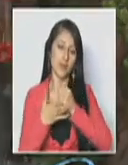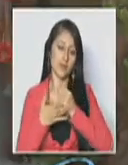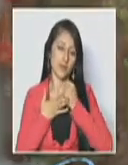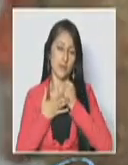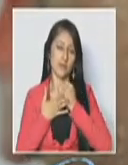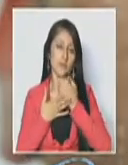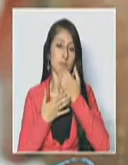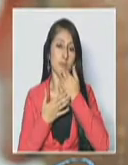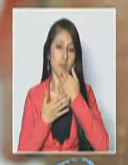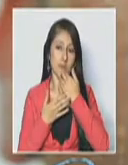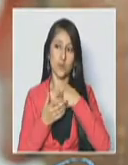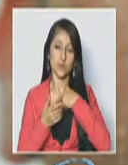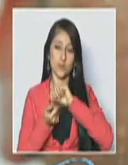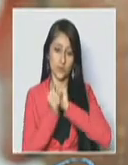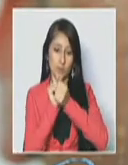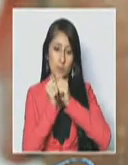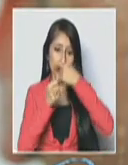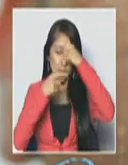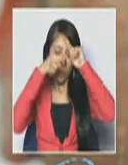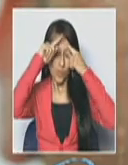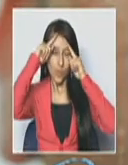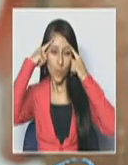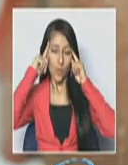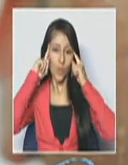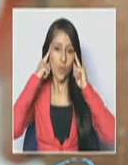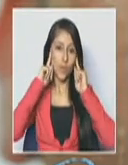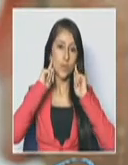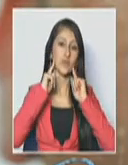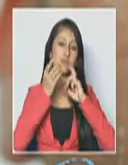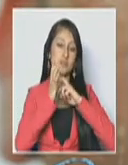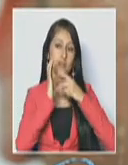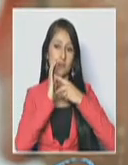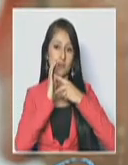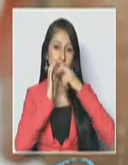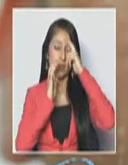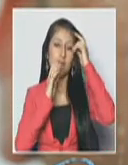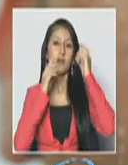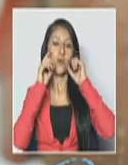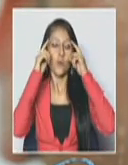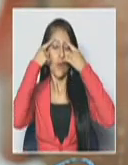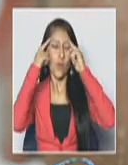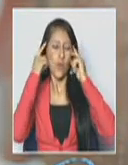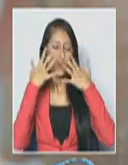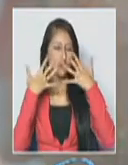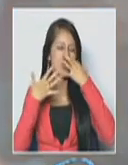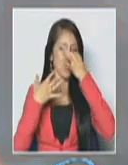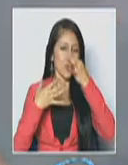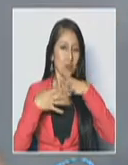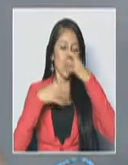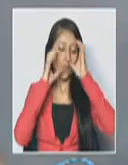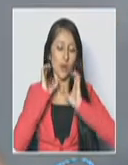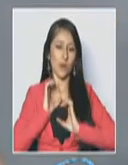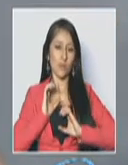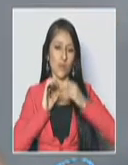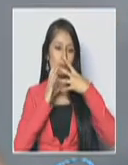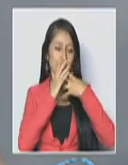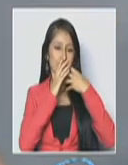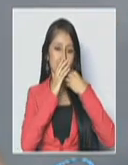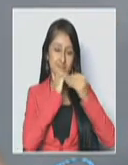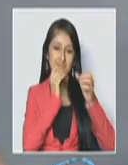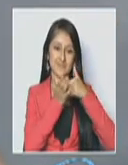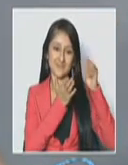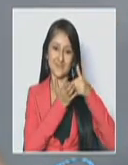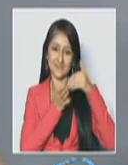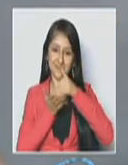cuando hacemos deporte sudamos estamos excretando estamos eliminando tan es así que el sudor es un